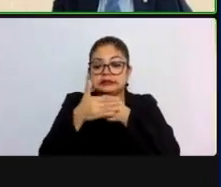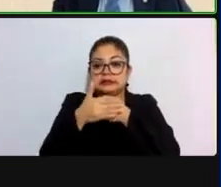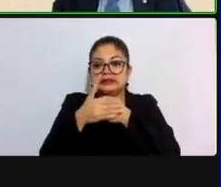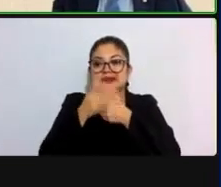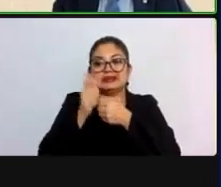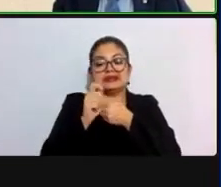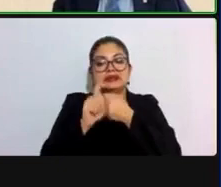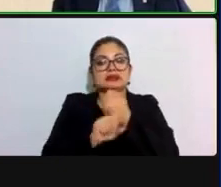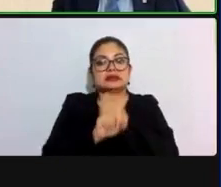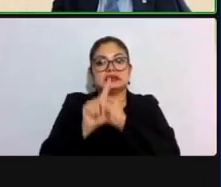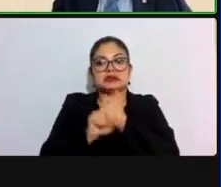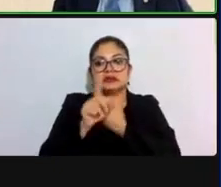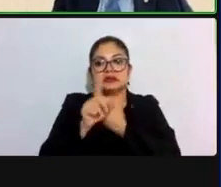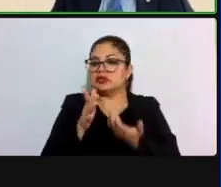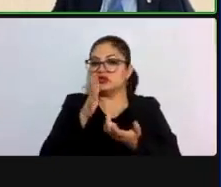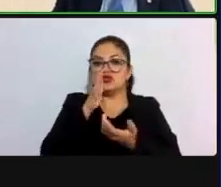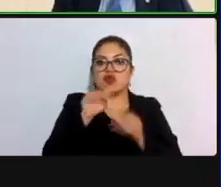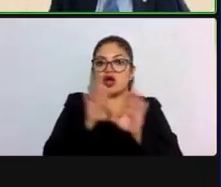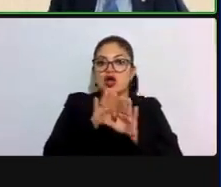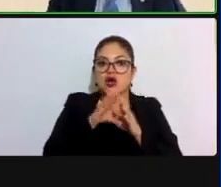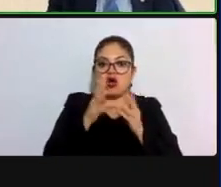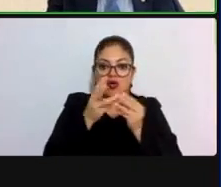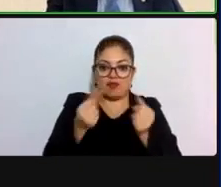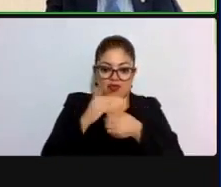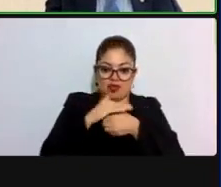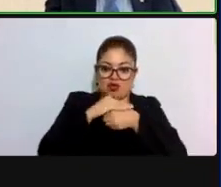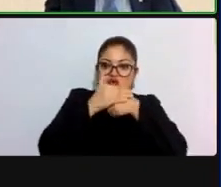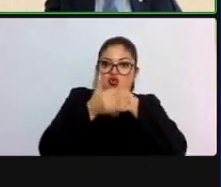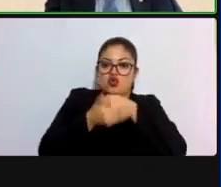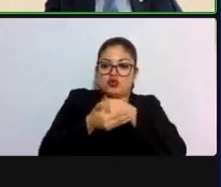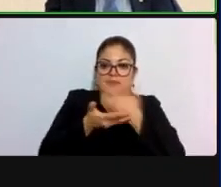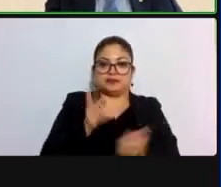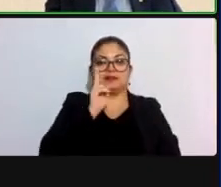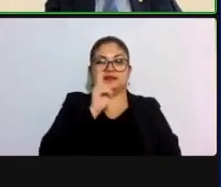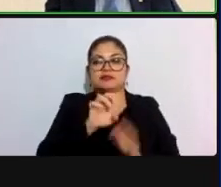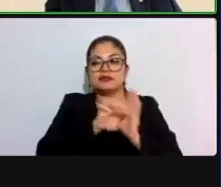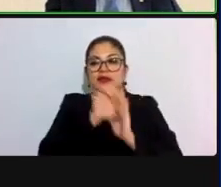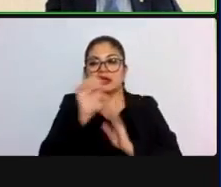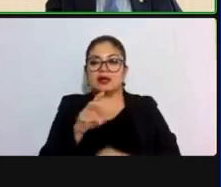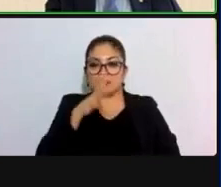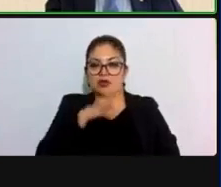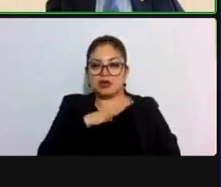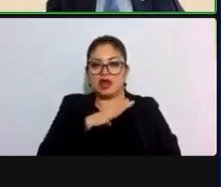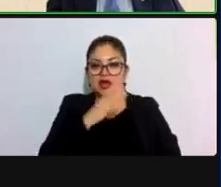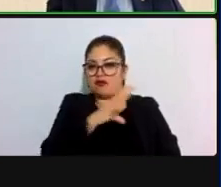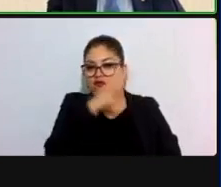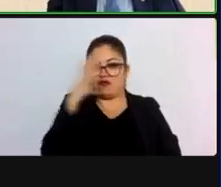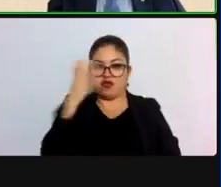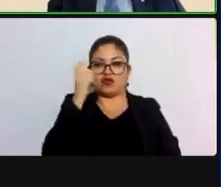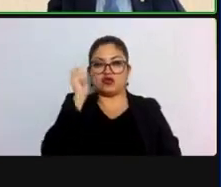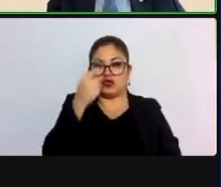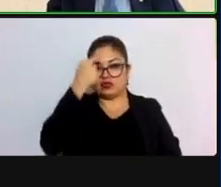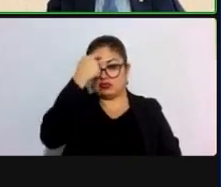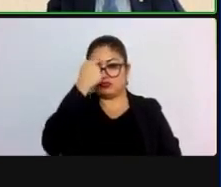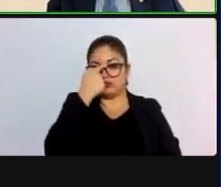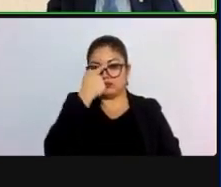reconstruir. Aquí tenemos un seno frontal promedio en esta tomografía y vemos